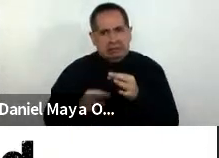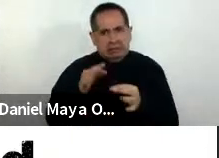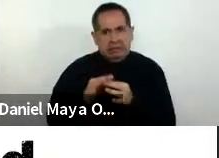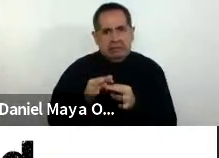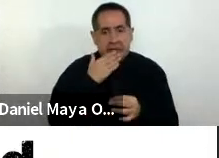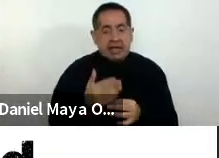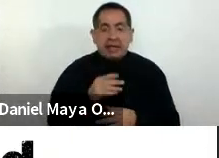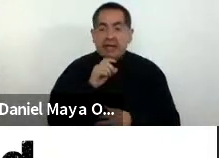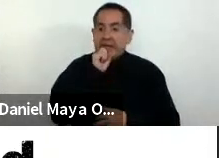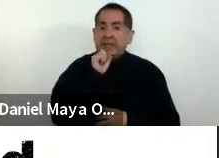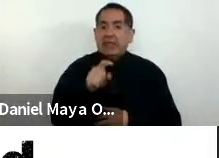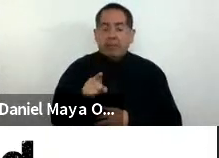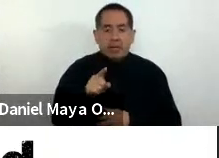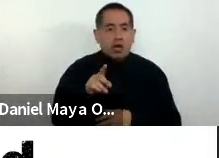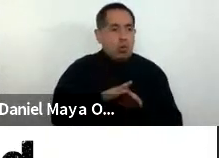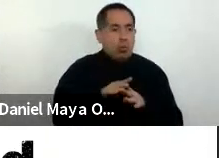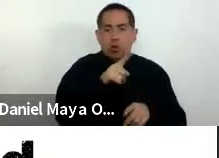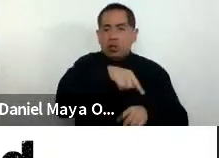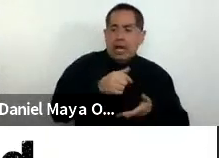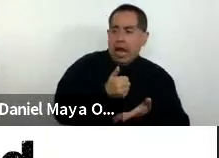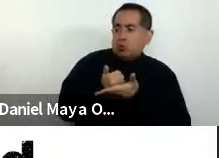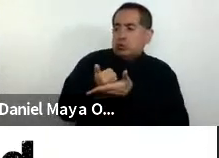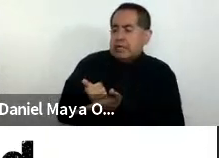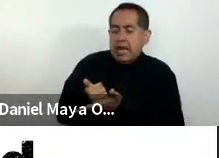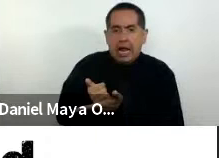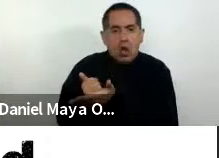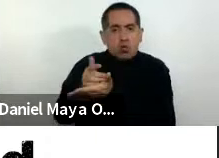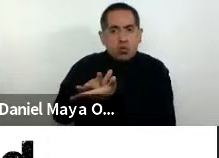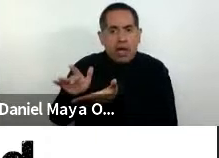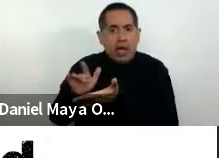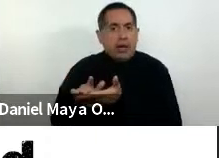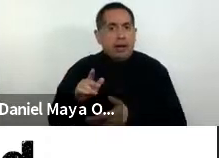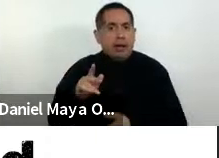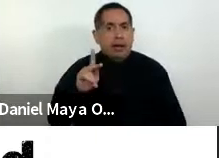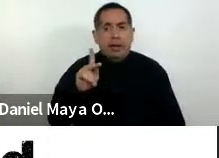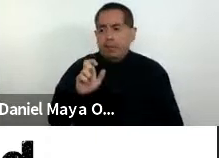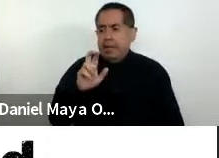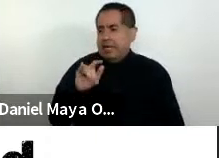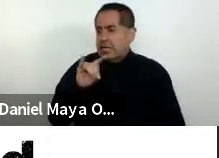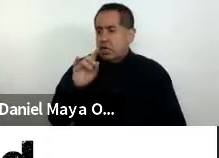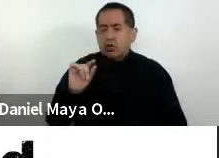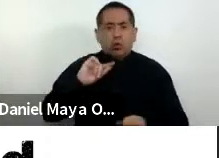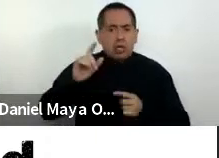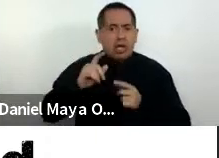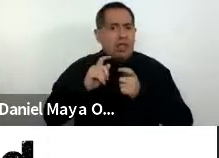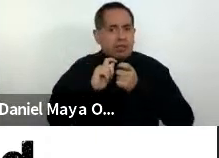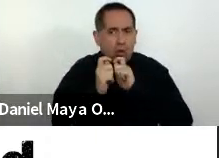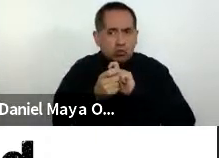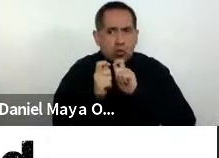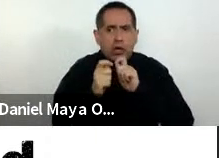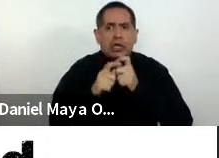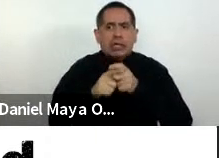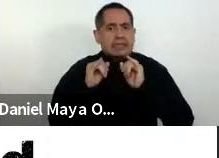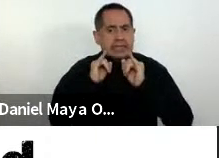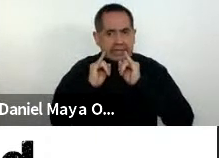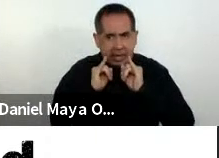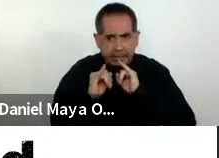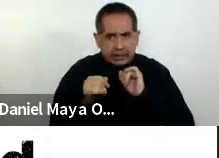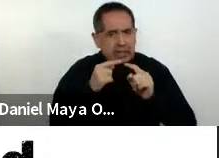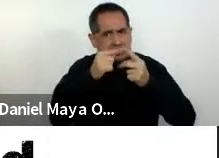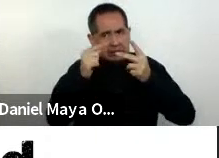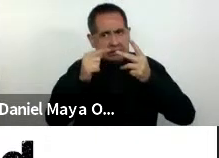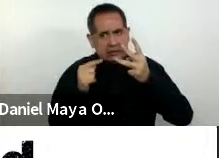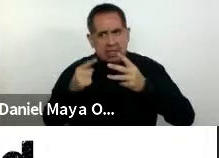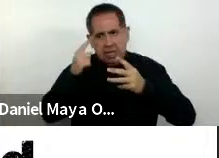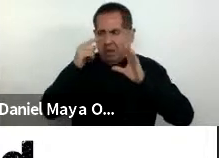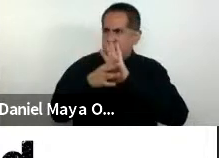contar con auxiliares de la Administración de Justicia, peritos o traductores, intérpretes y traductores para el efecto de